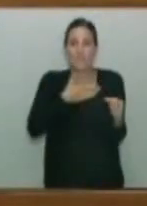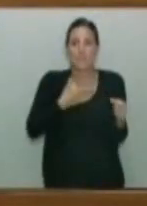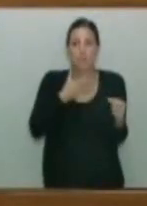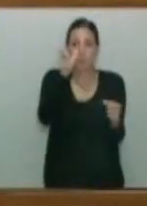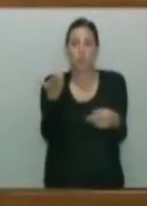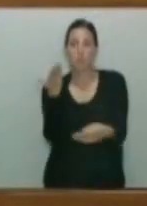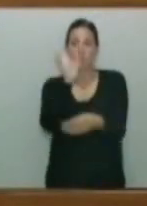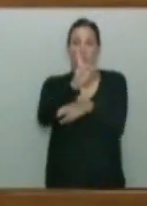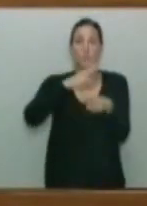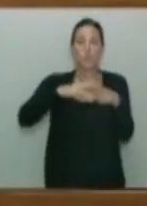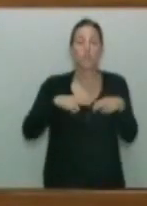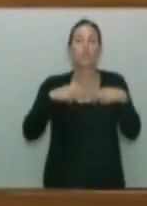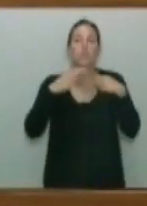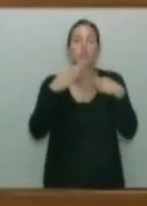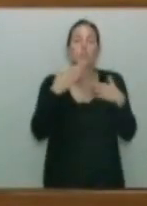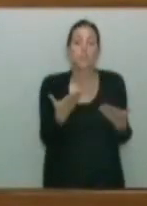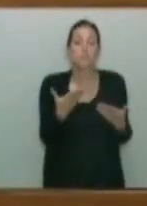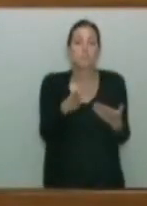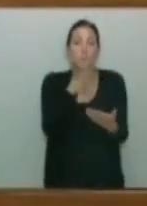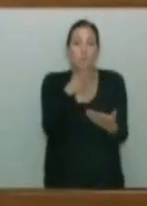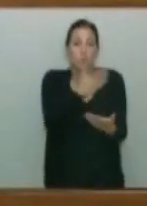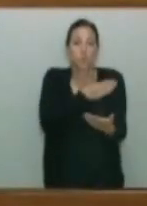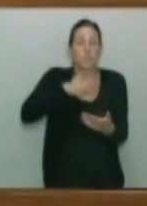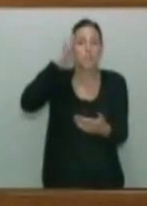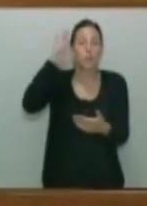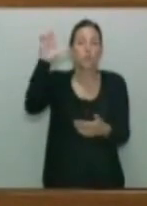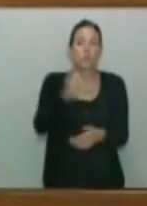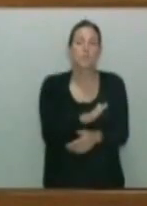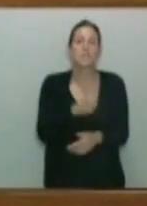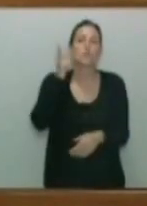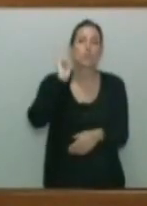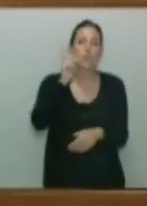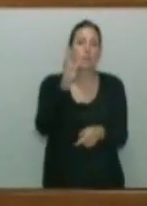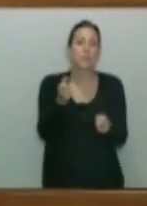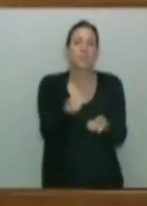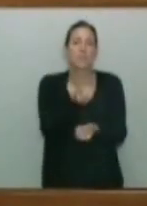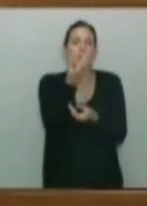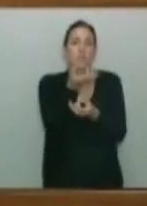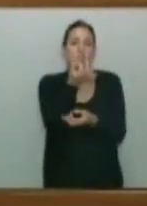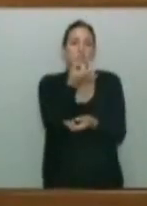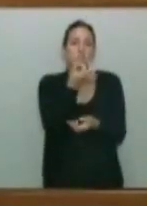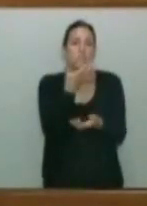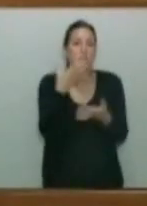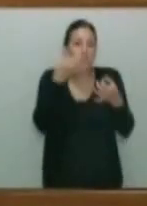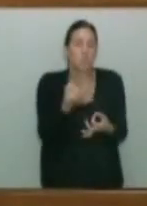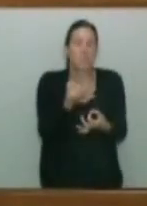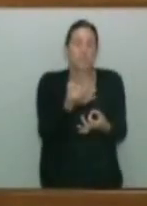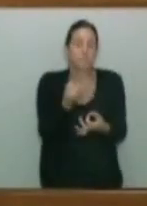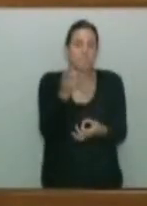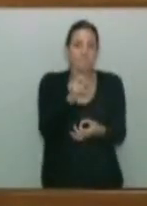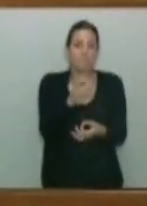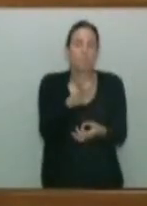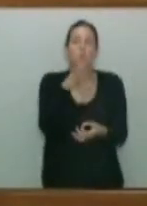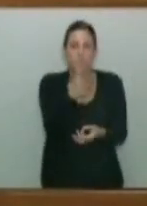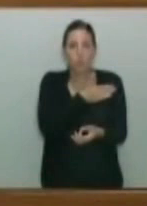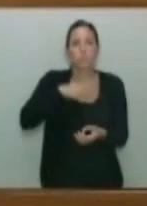representantes. Me gustaría escuchar razones, y no exclusivamente argumentos formales o teóricos. Más